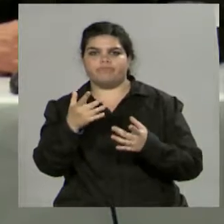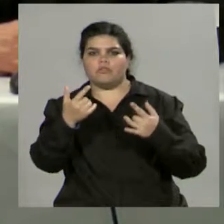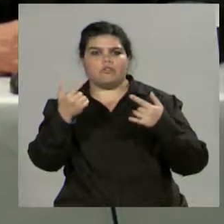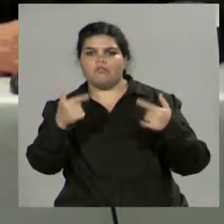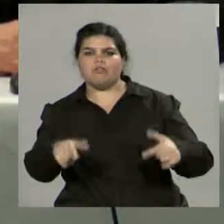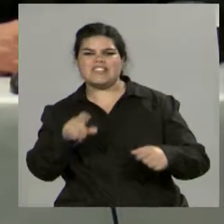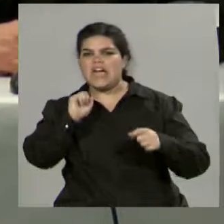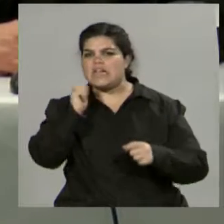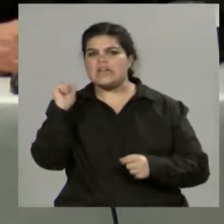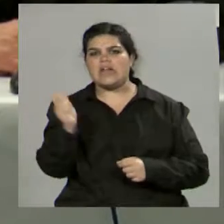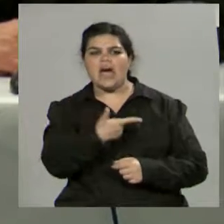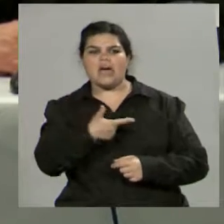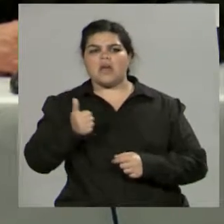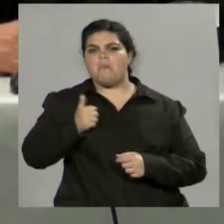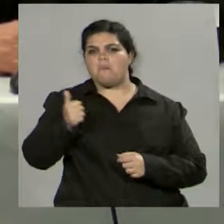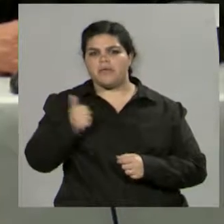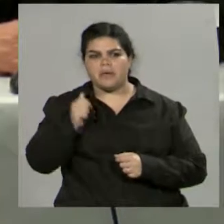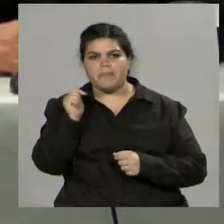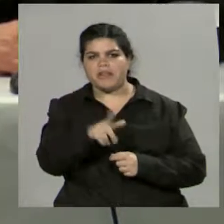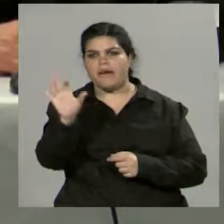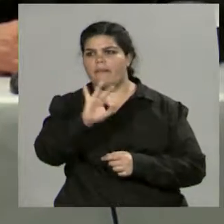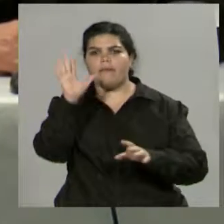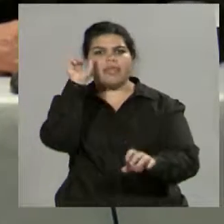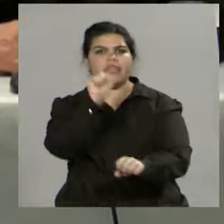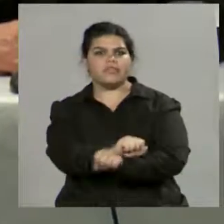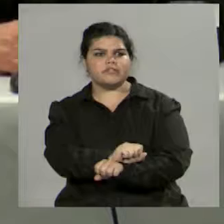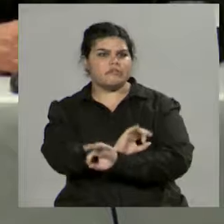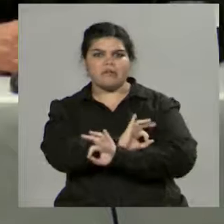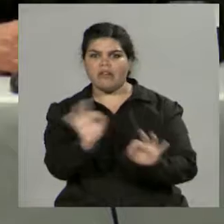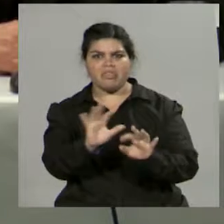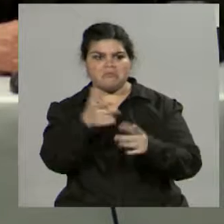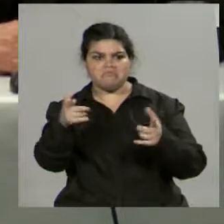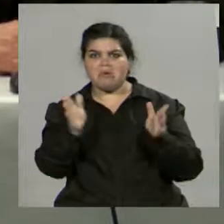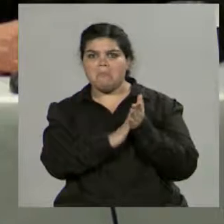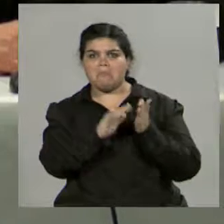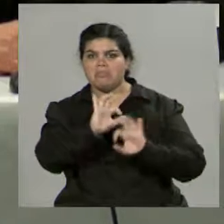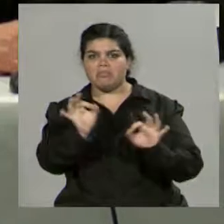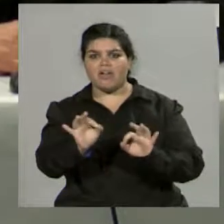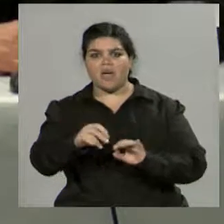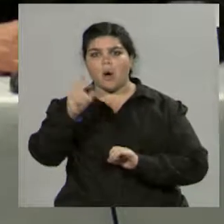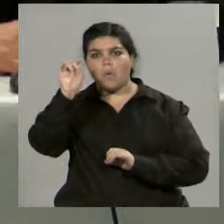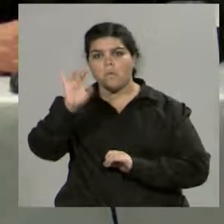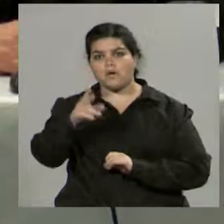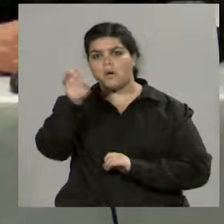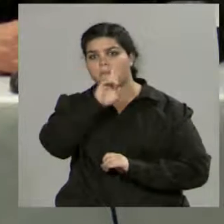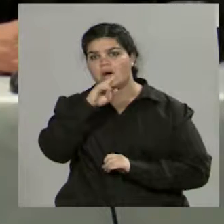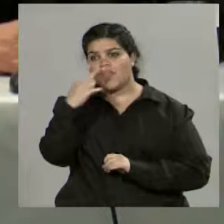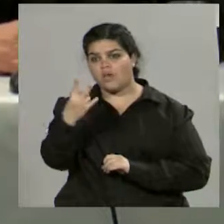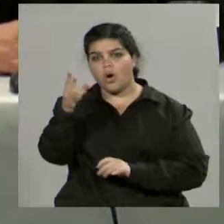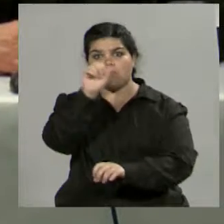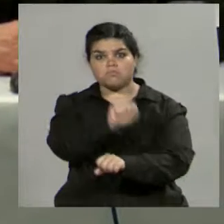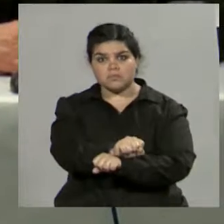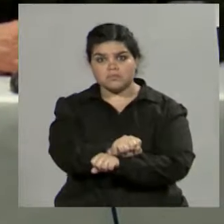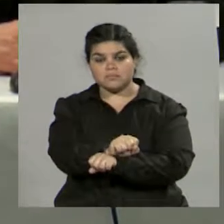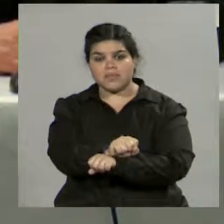de la gendarmería ni ningún tipo de detención de la gendarmería, solo dos mujeres que fueron retenidas y